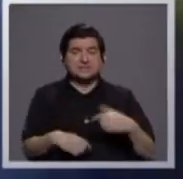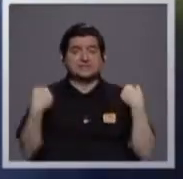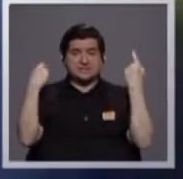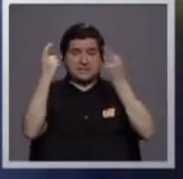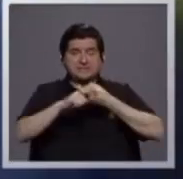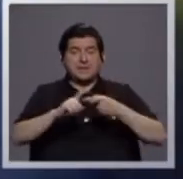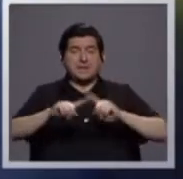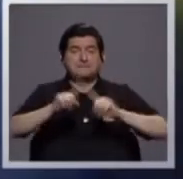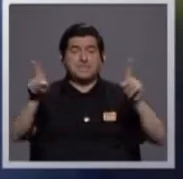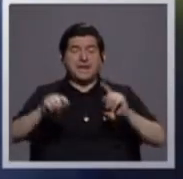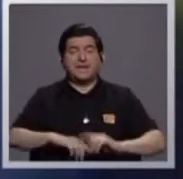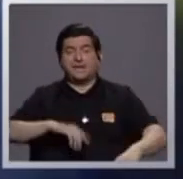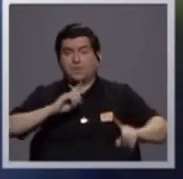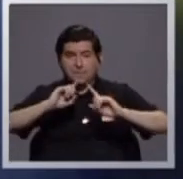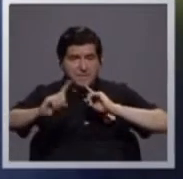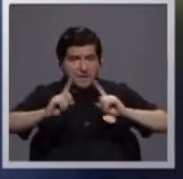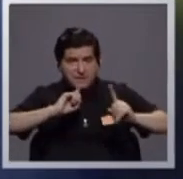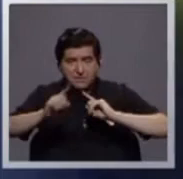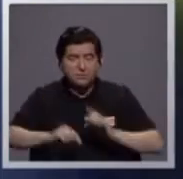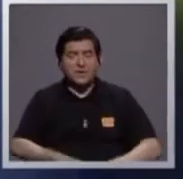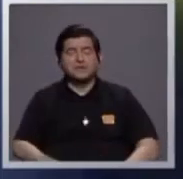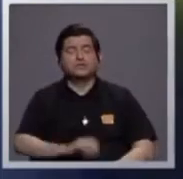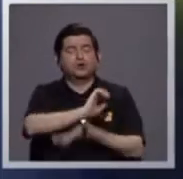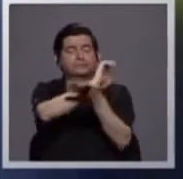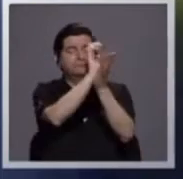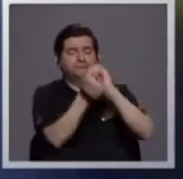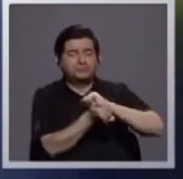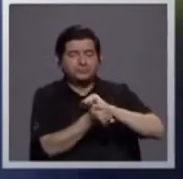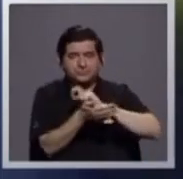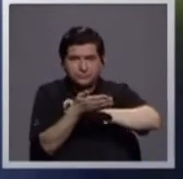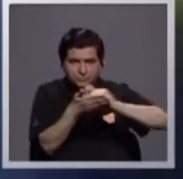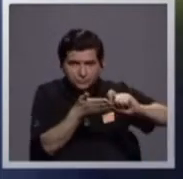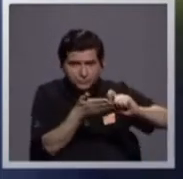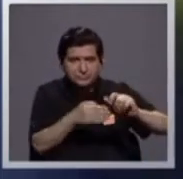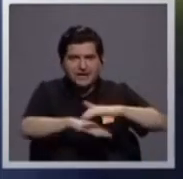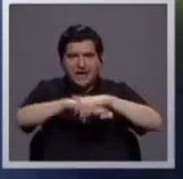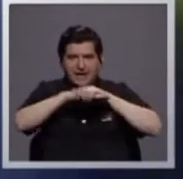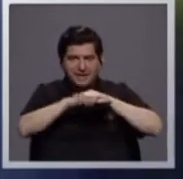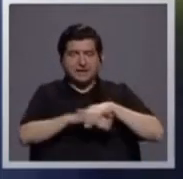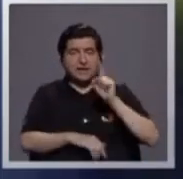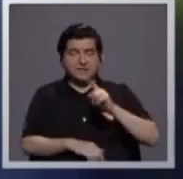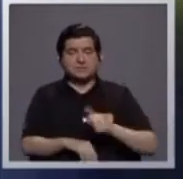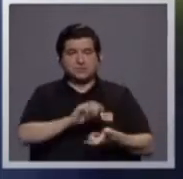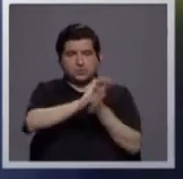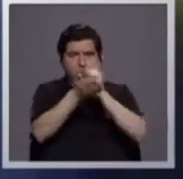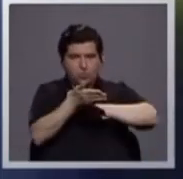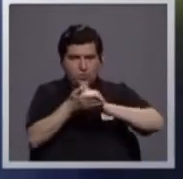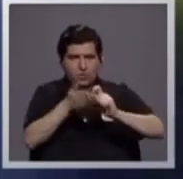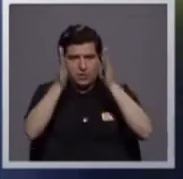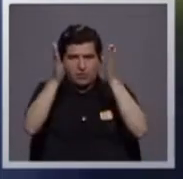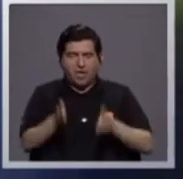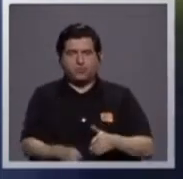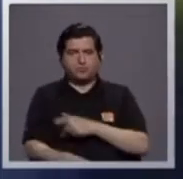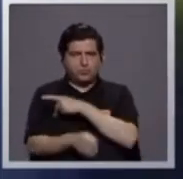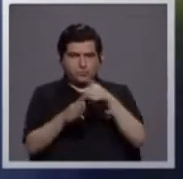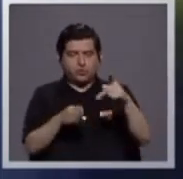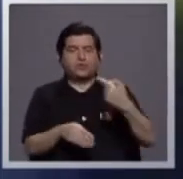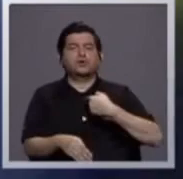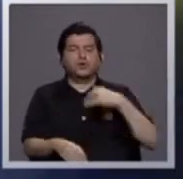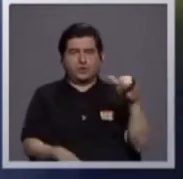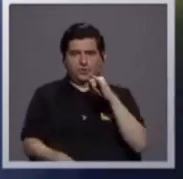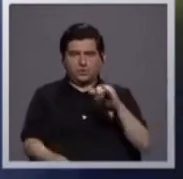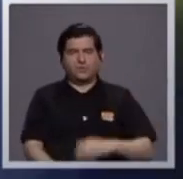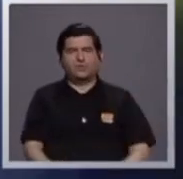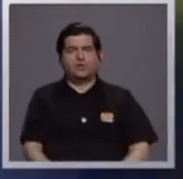mayor difusión se tradujo al inglés, ¿no? Con el esfuerzo de una traductora profesional y obviamente de un servidor, porque pues,